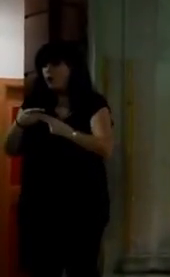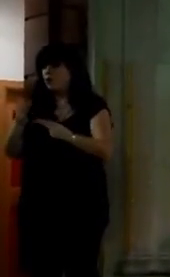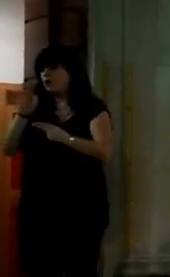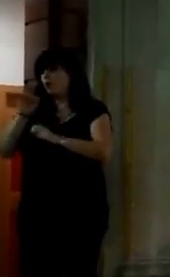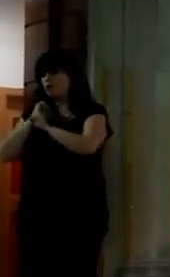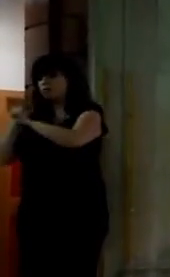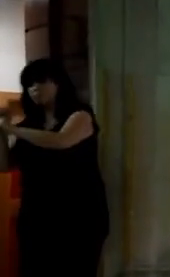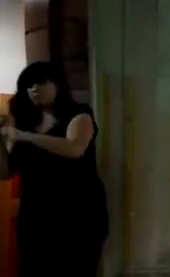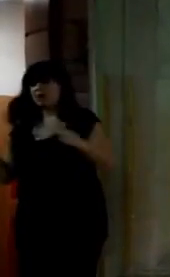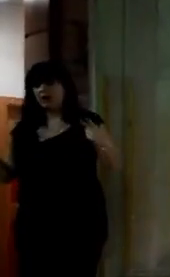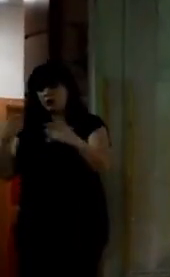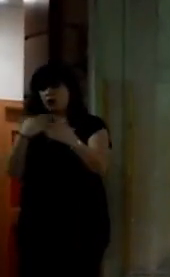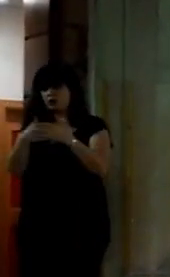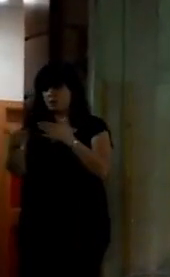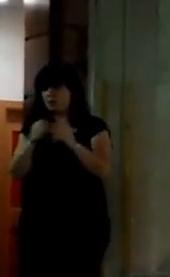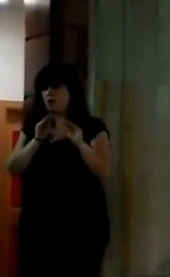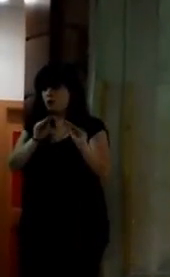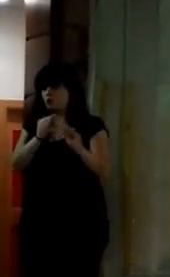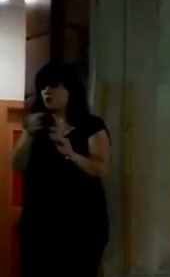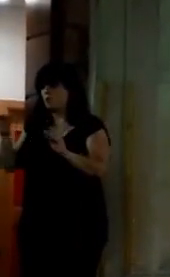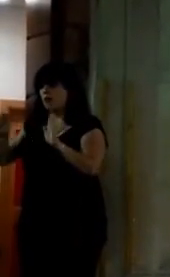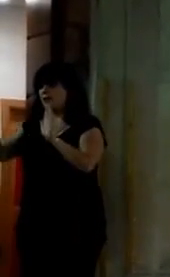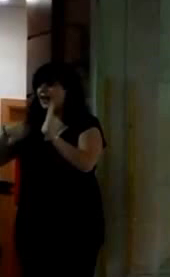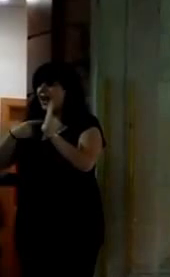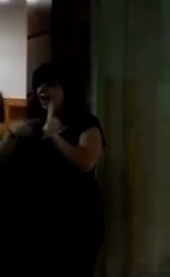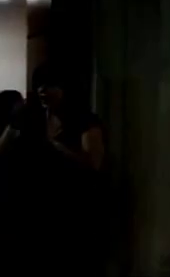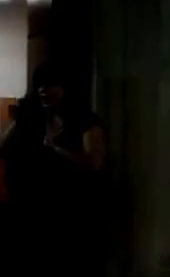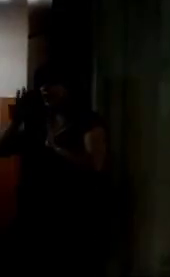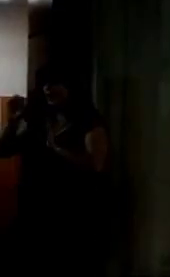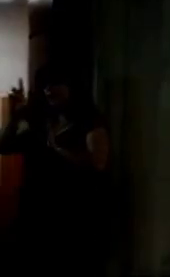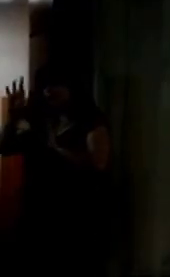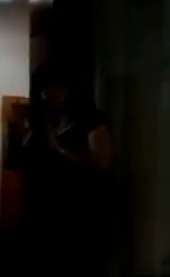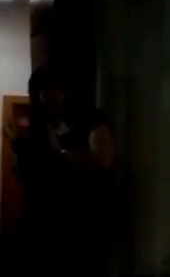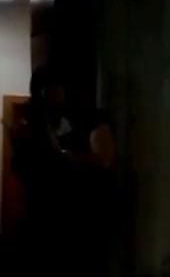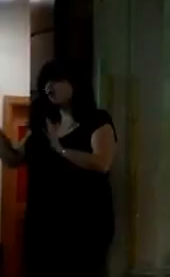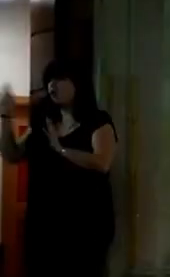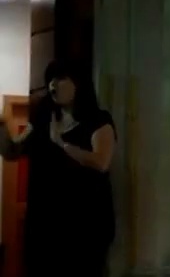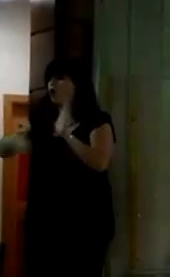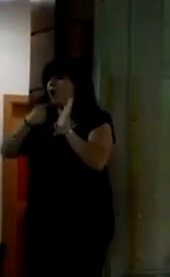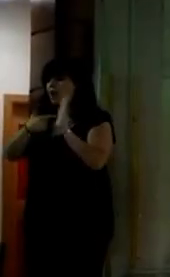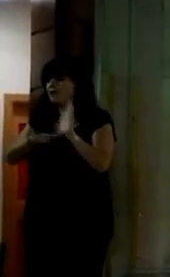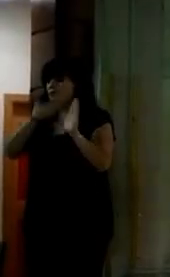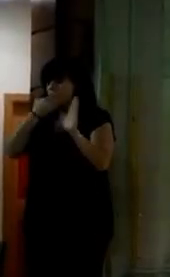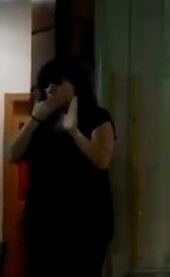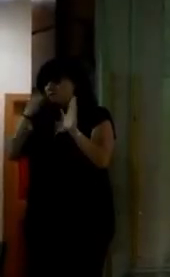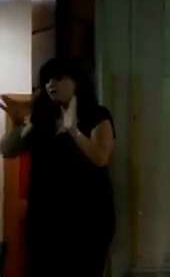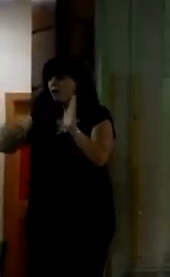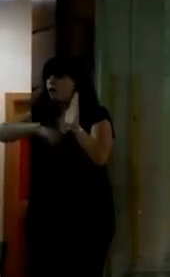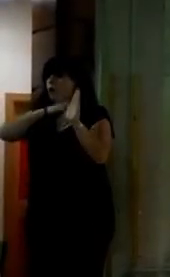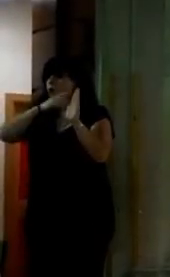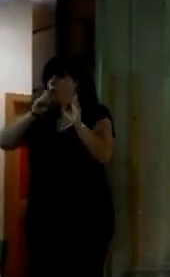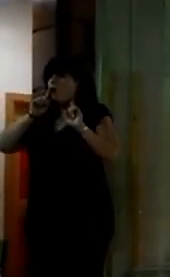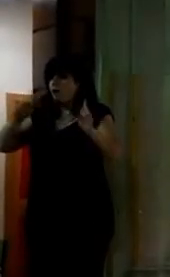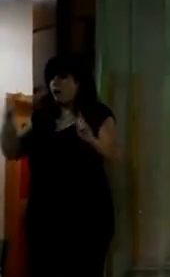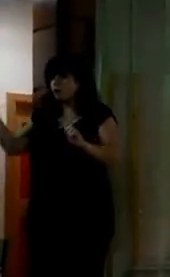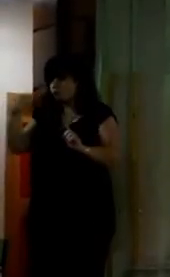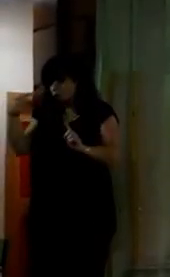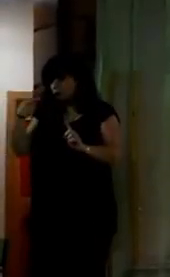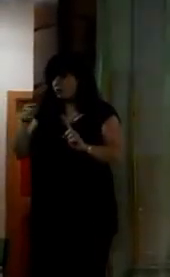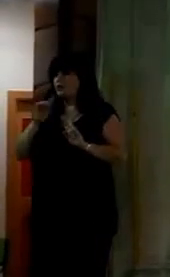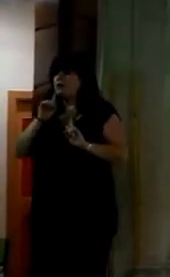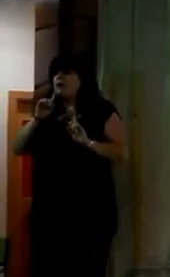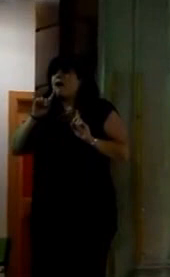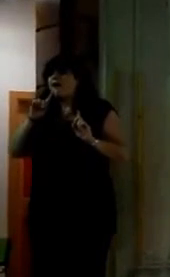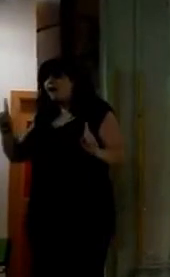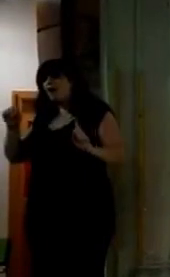na dependencia, e o da lei PER, e o da lei Mordaza, e o do caso Gürtel, e o da operación pública, e